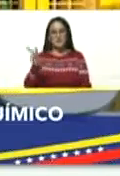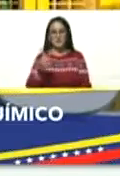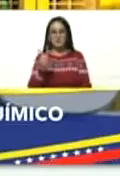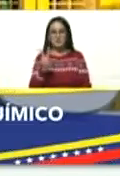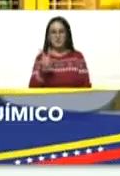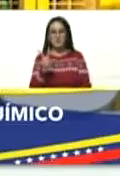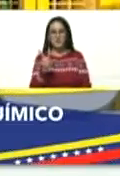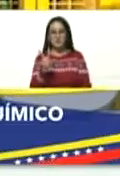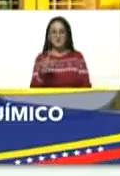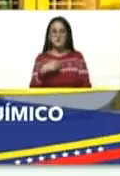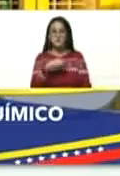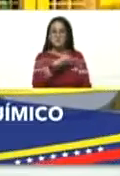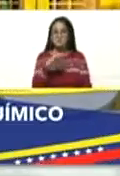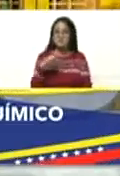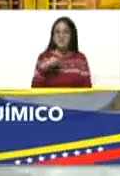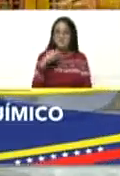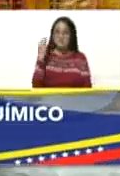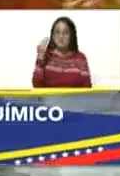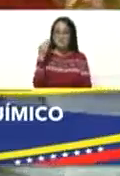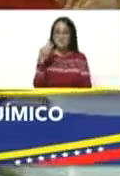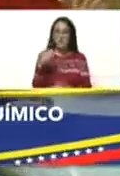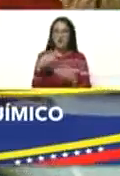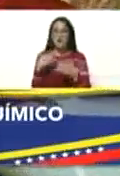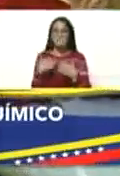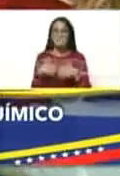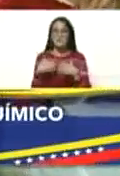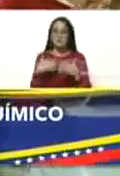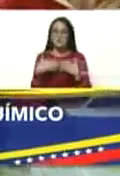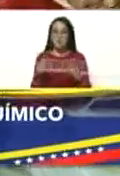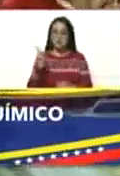y particularmente de las empresas públicas.